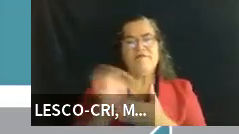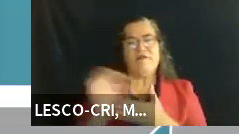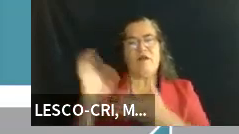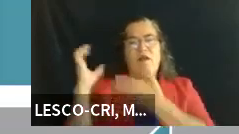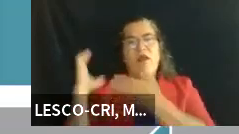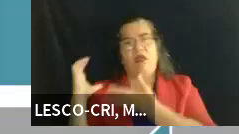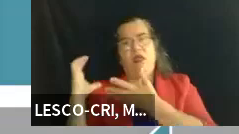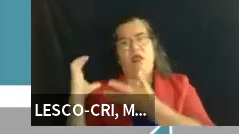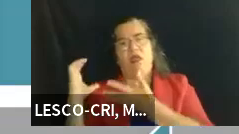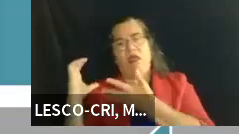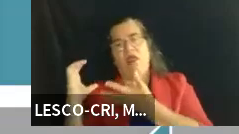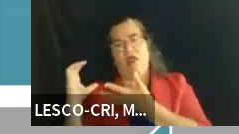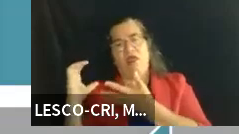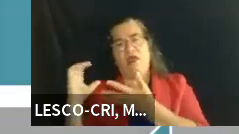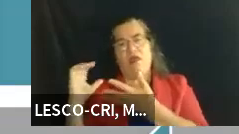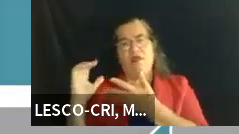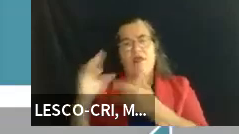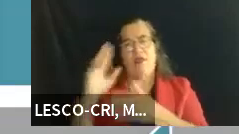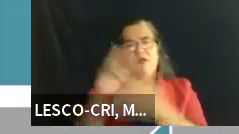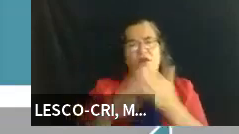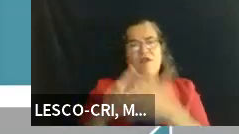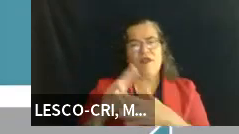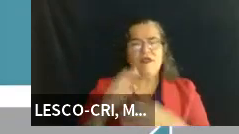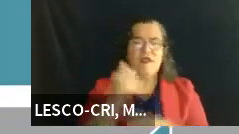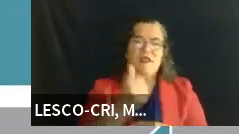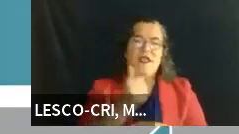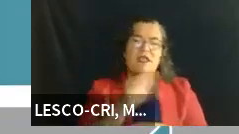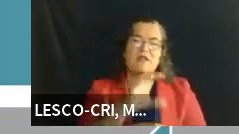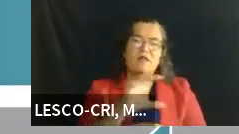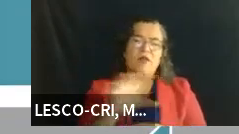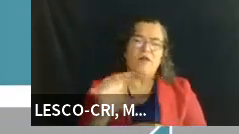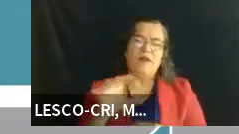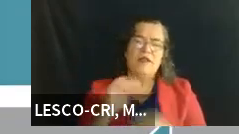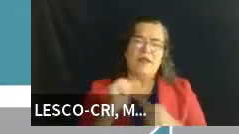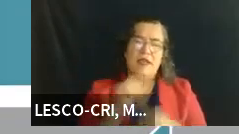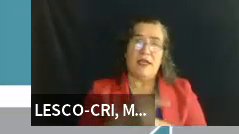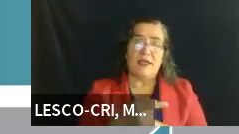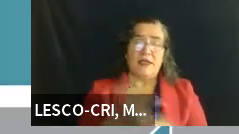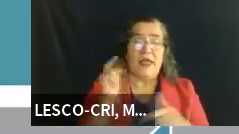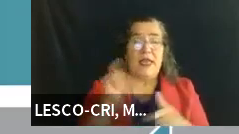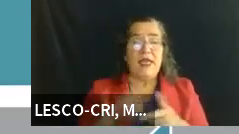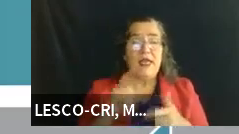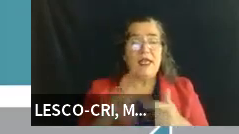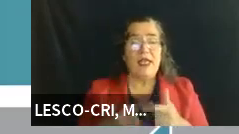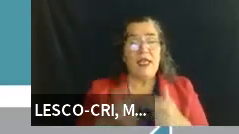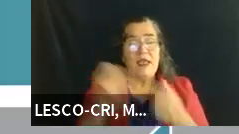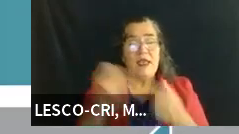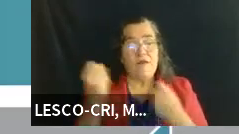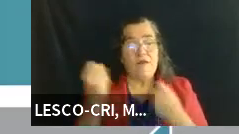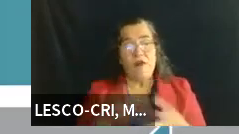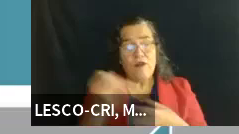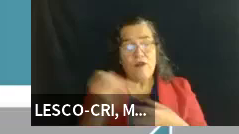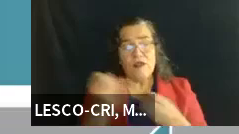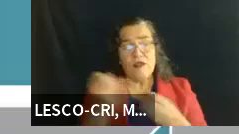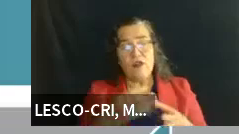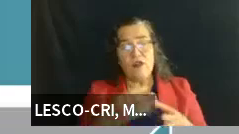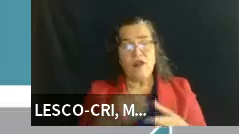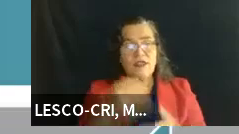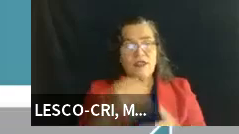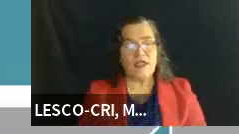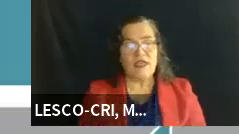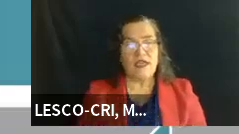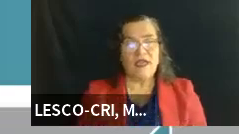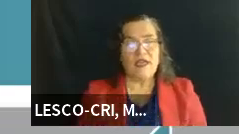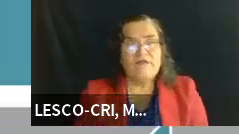las universidades como la sobrecarga de las propias agencias, y finalmente que la información que llegue a la comunidad externa